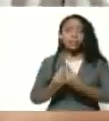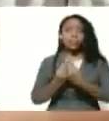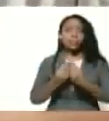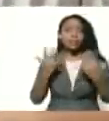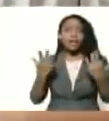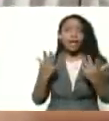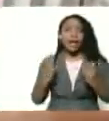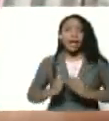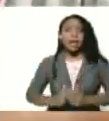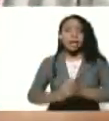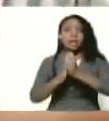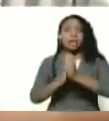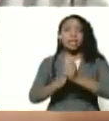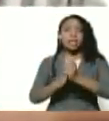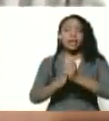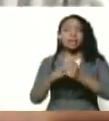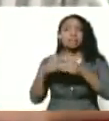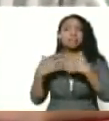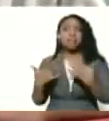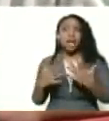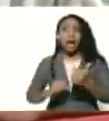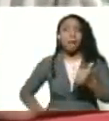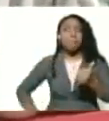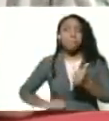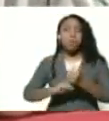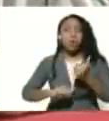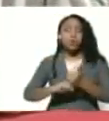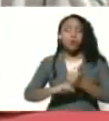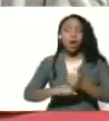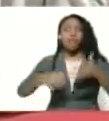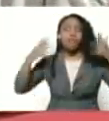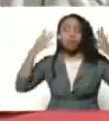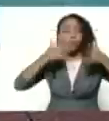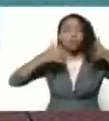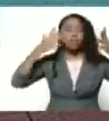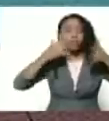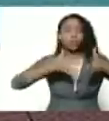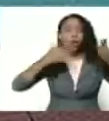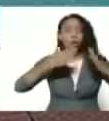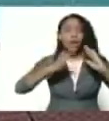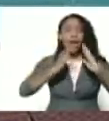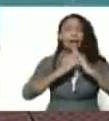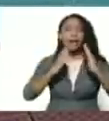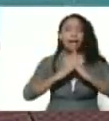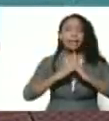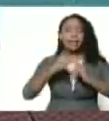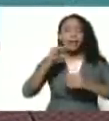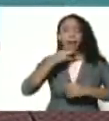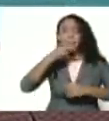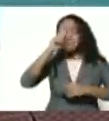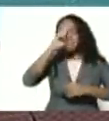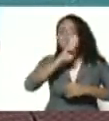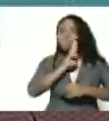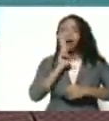son lideresas que ayudan a la formación escolar de las madres,